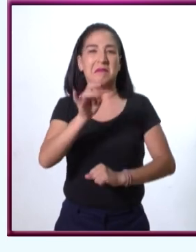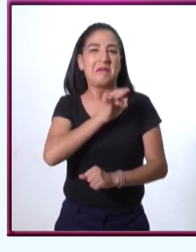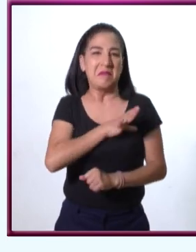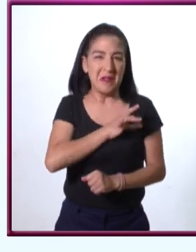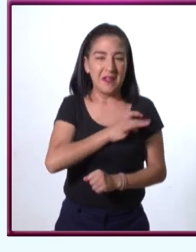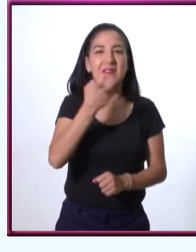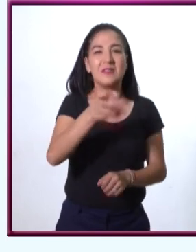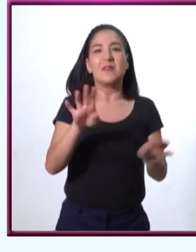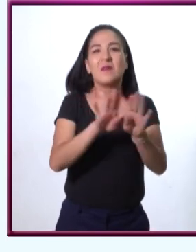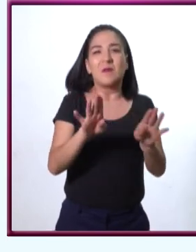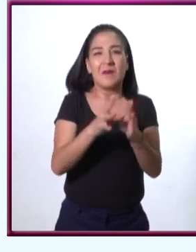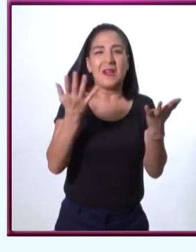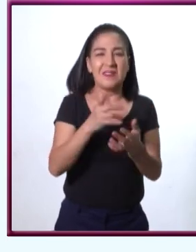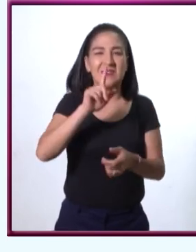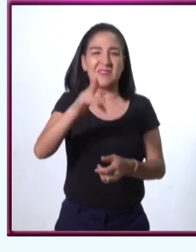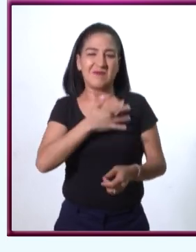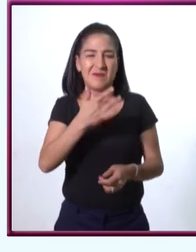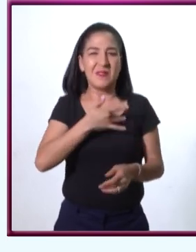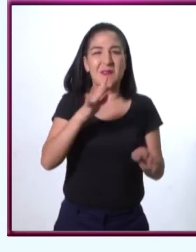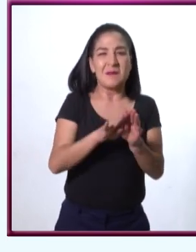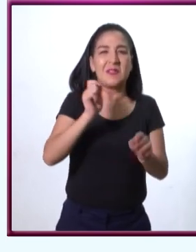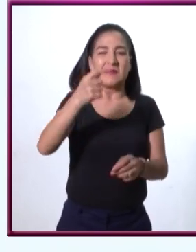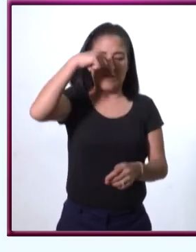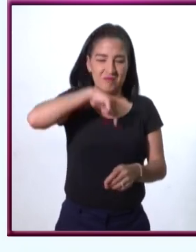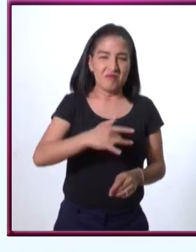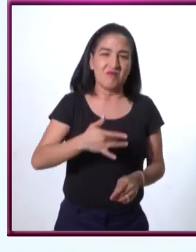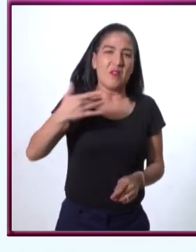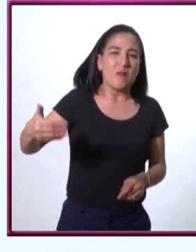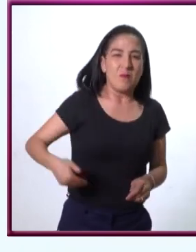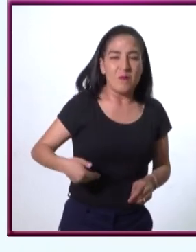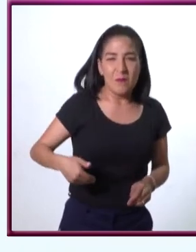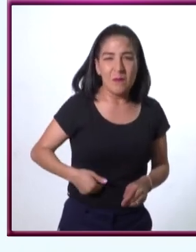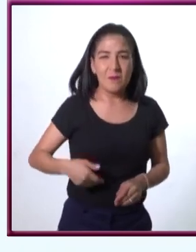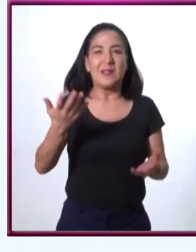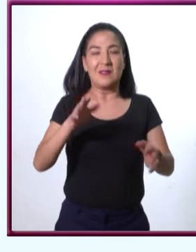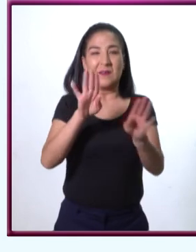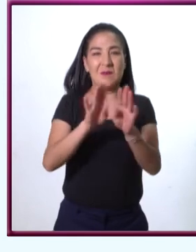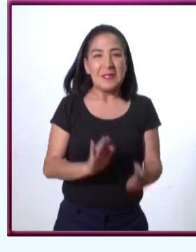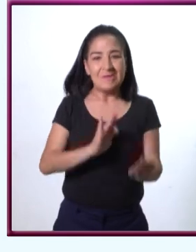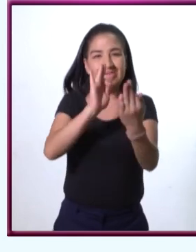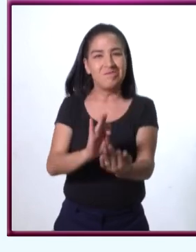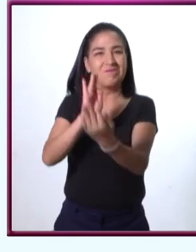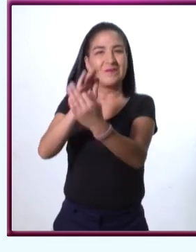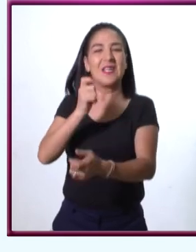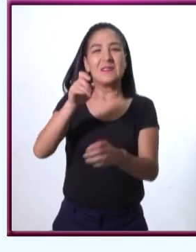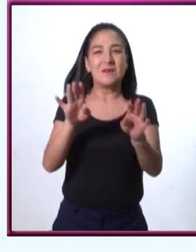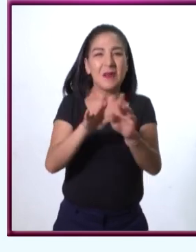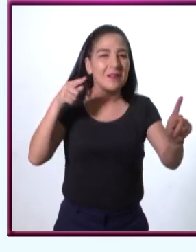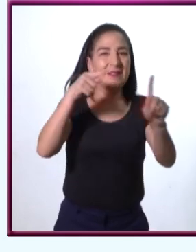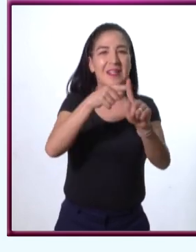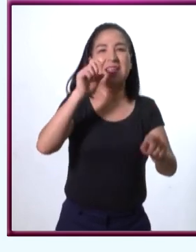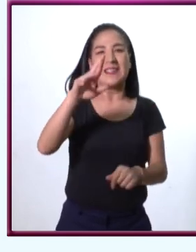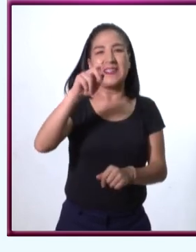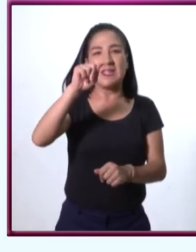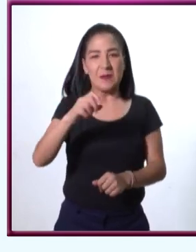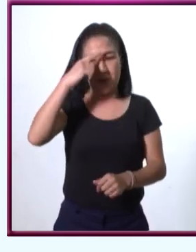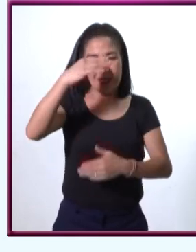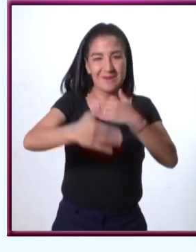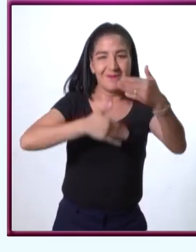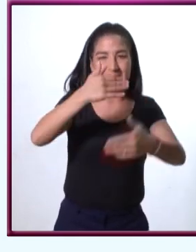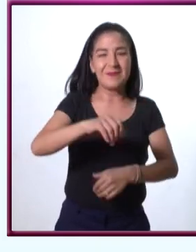y genera emociones poco constructivas como la culpa. Ante los retos que enfrentamos a diario para construir relaciones pacíficas y